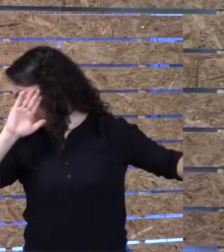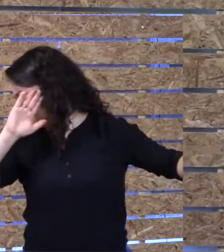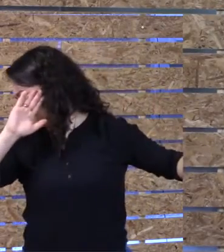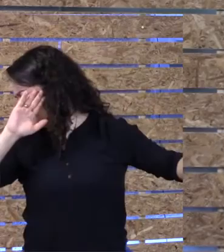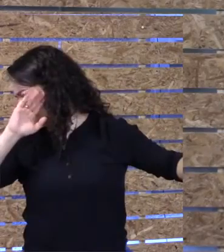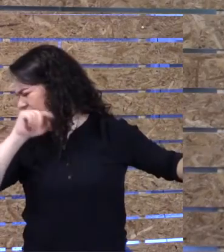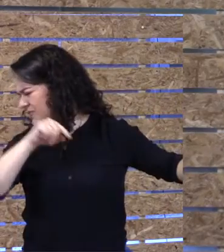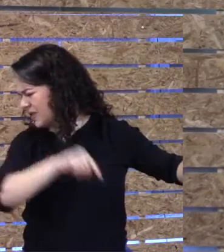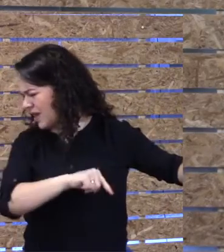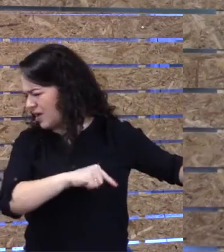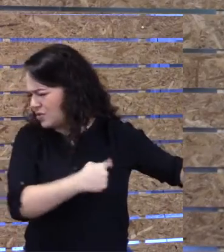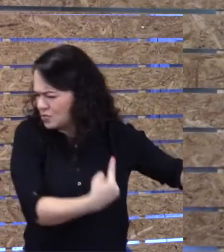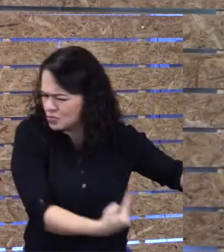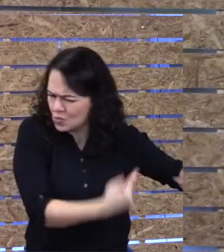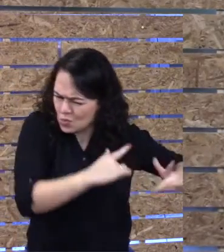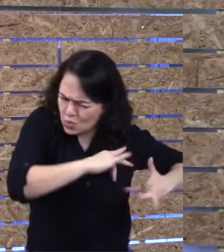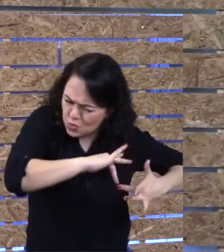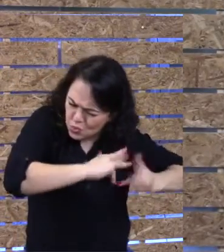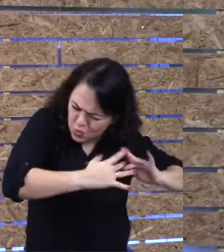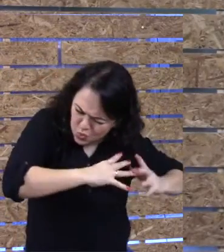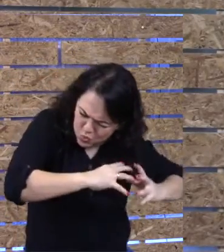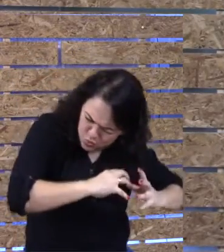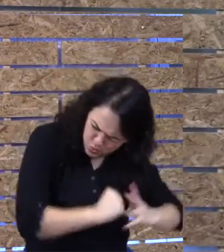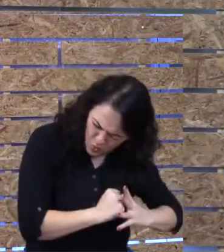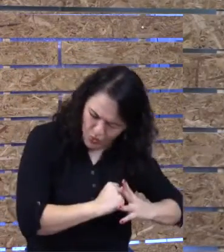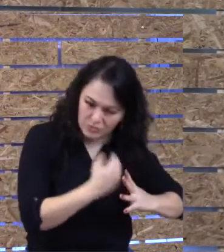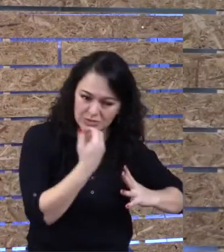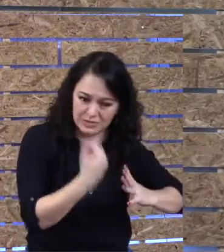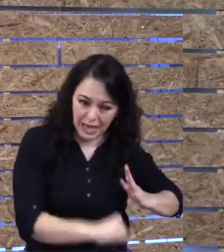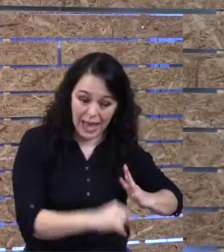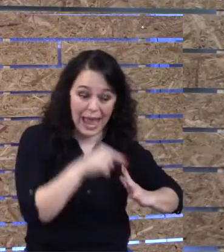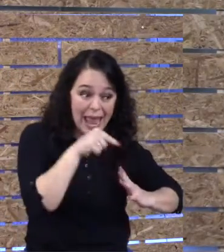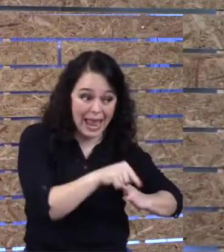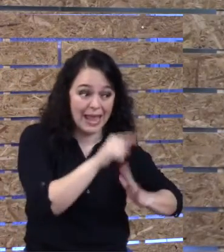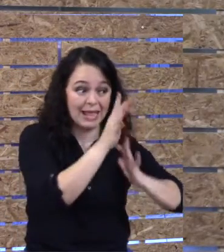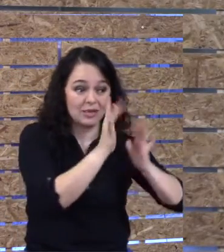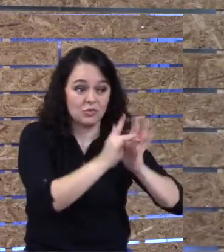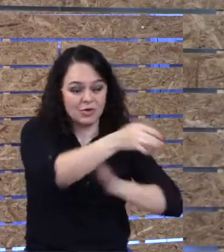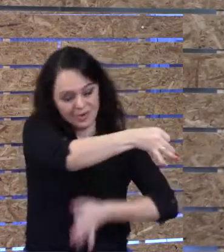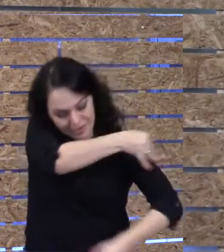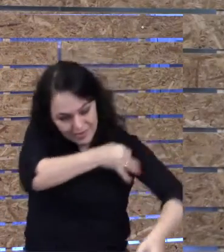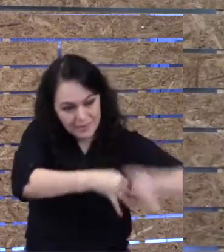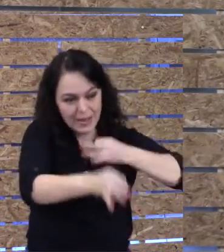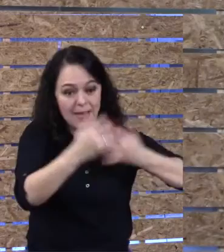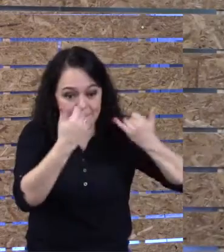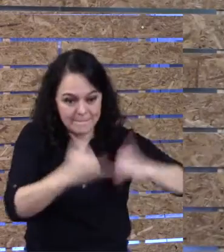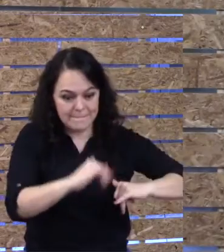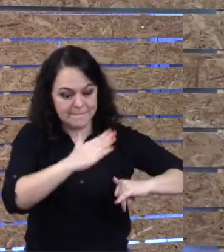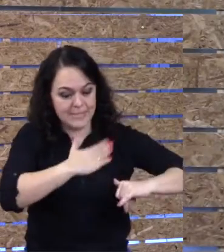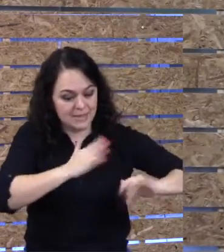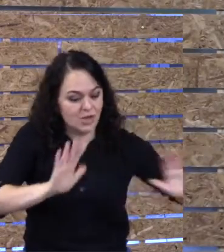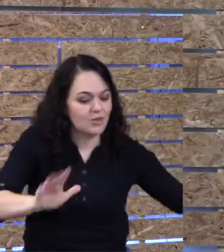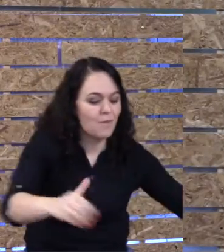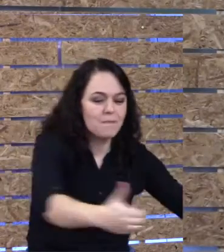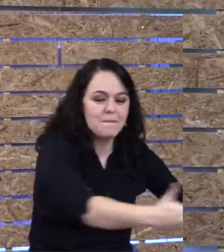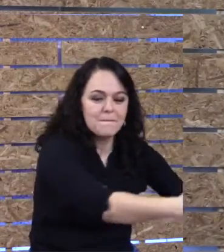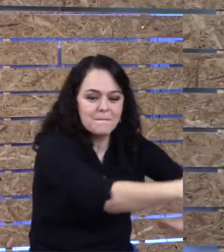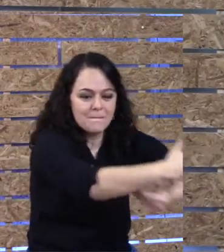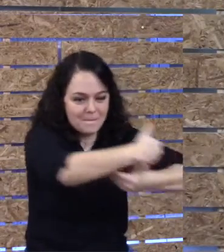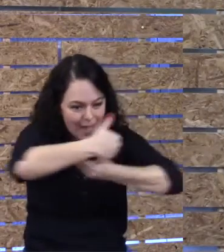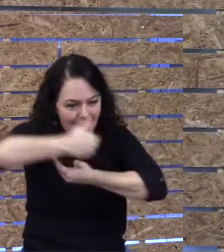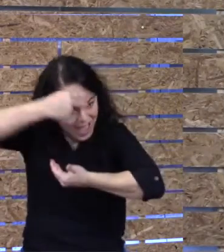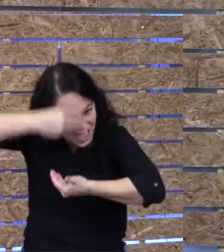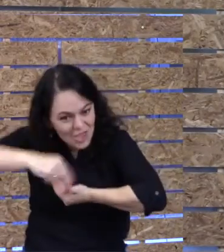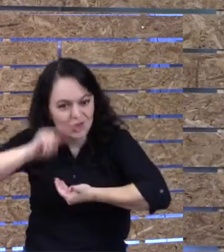No es para todo el mundo. La superficialidad teológica y doctrinal del pueblo de Dios hoy en